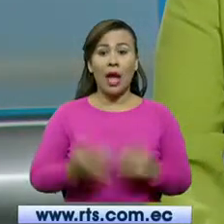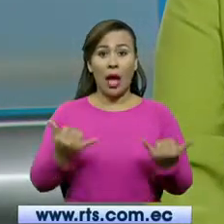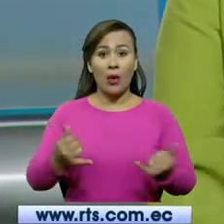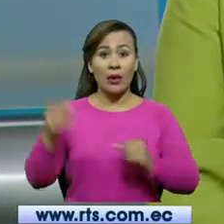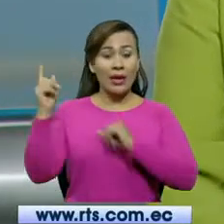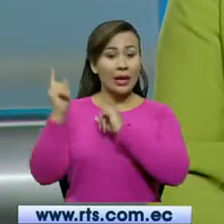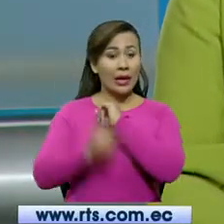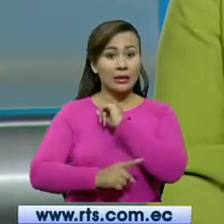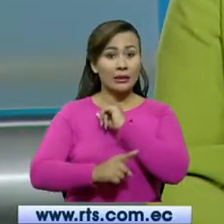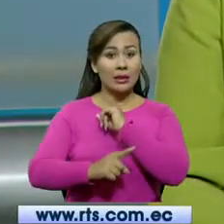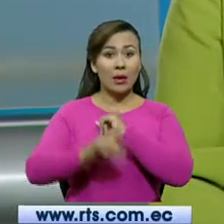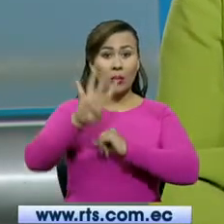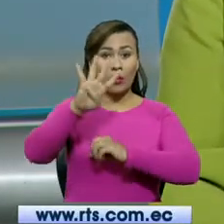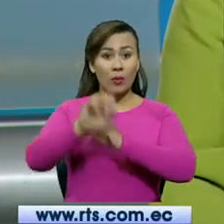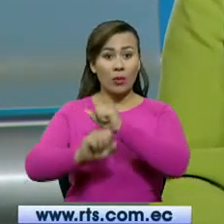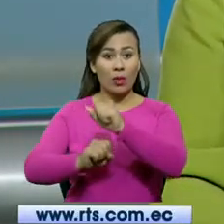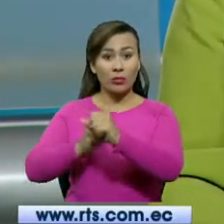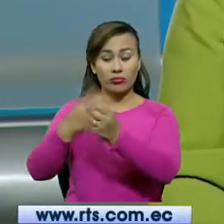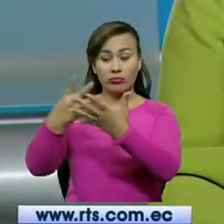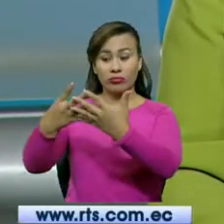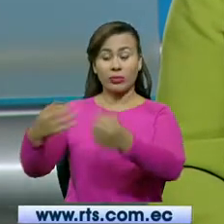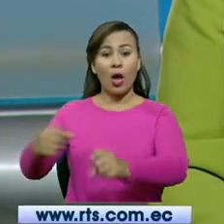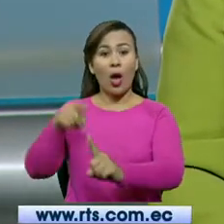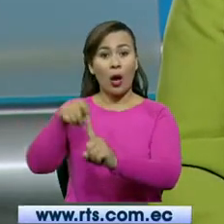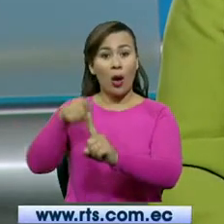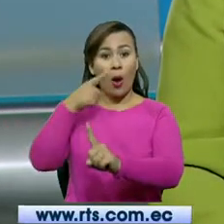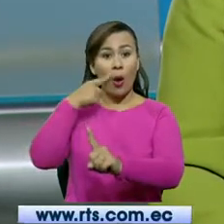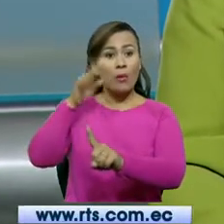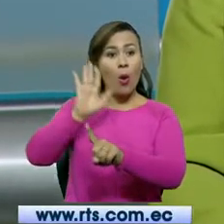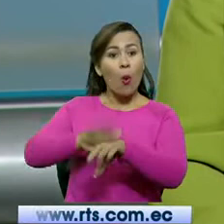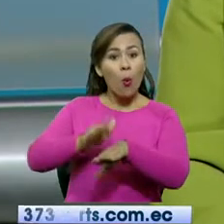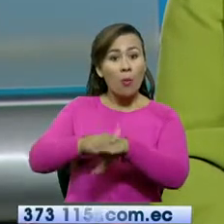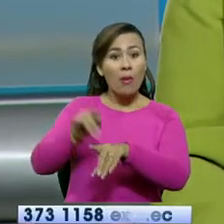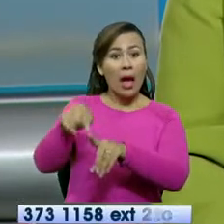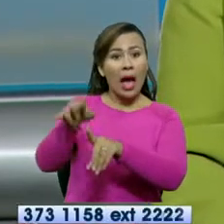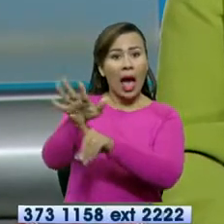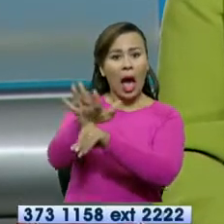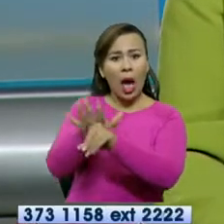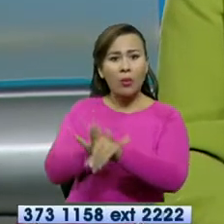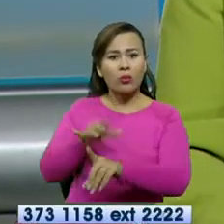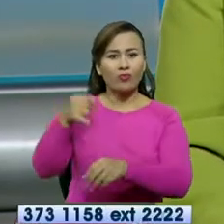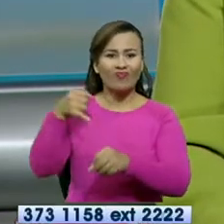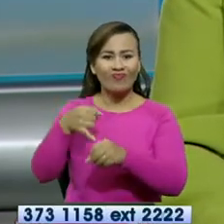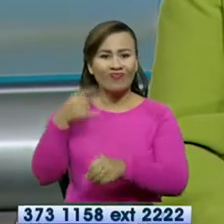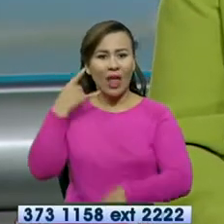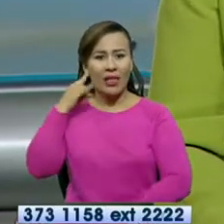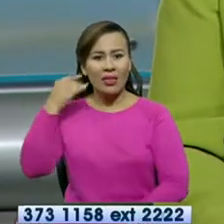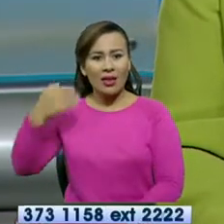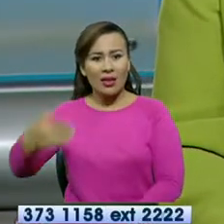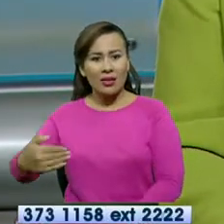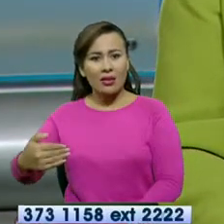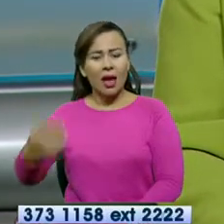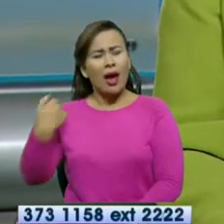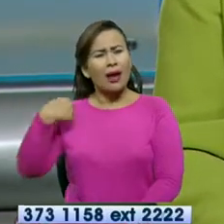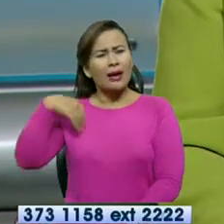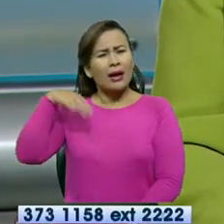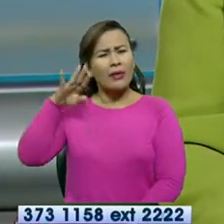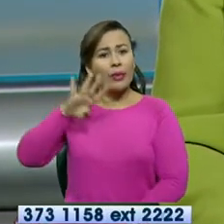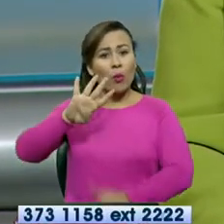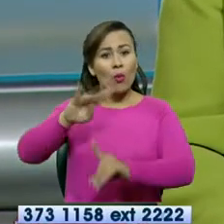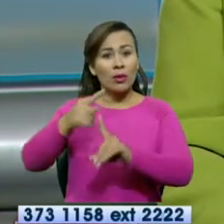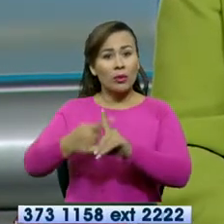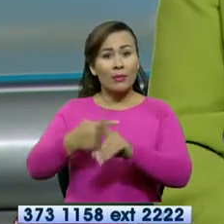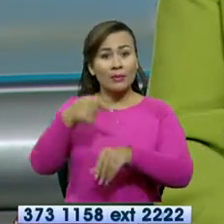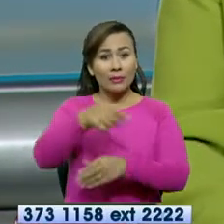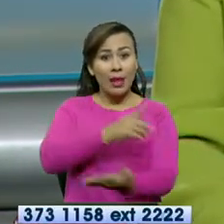Sentencian a 4 años de prisión a un hombre acusado de haber abusado sexualmente de una menor de edad hace 4 meses en el